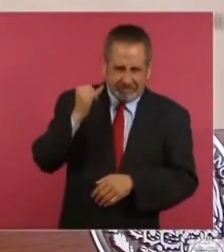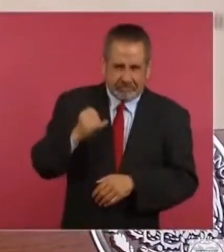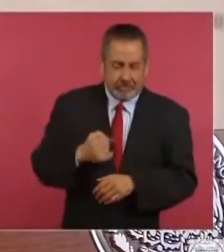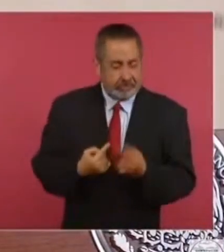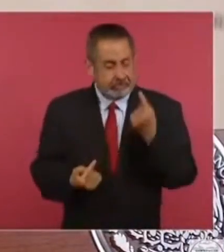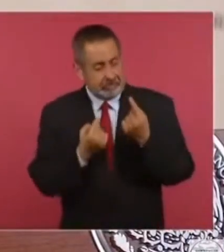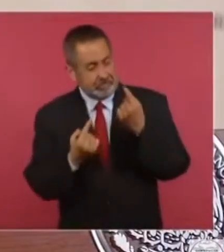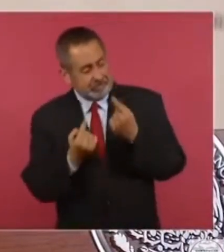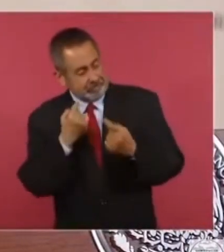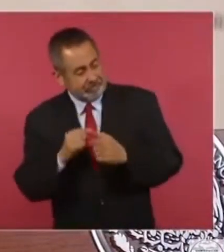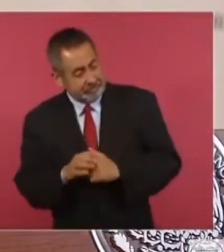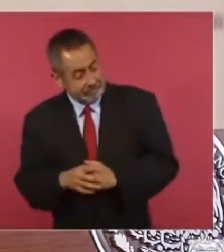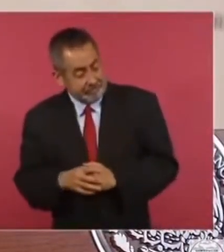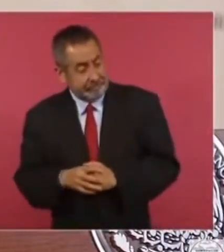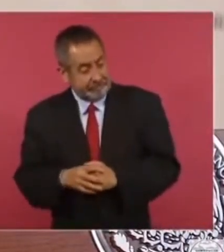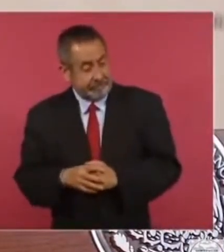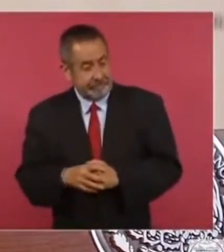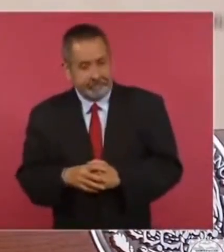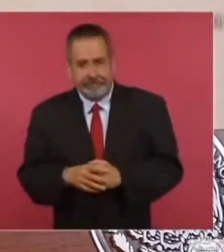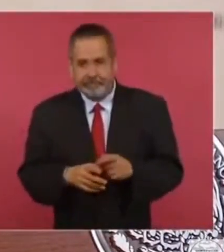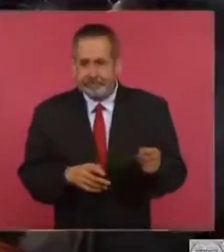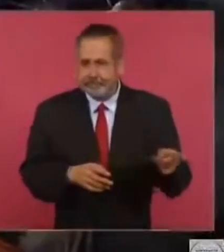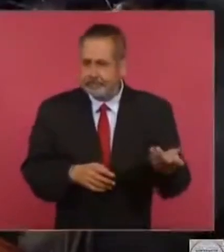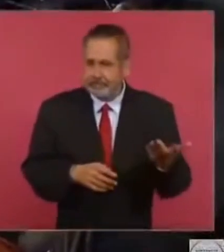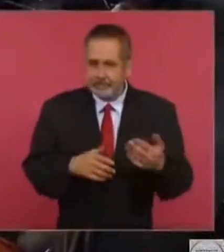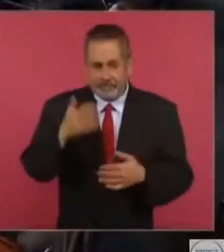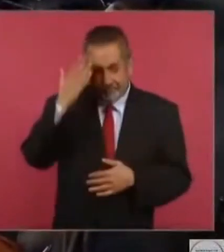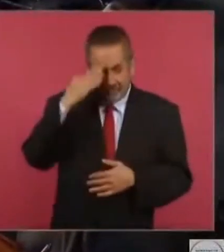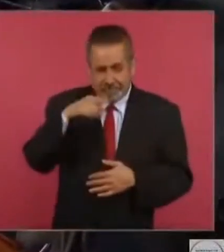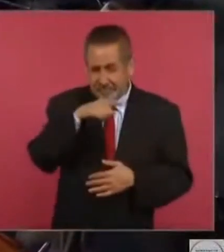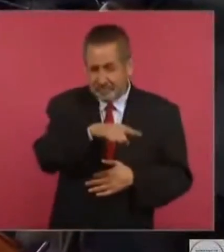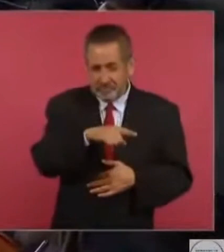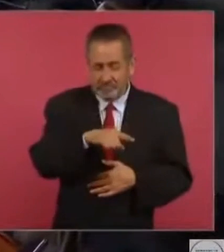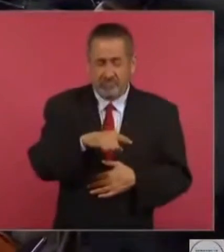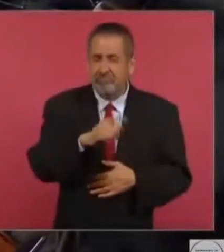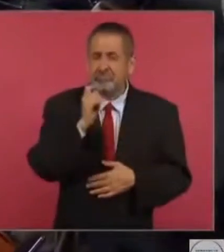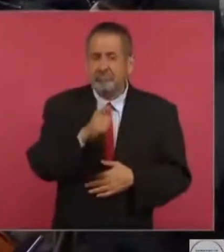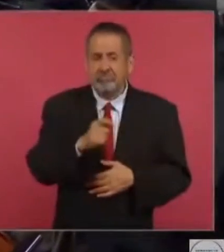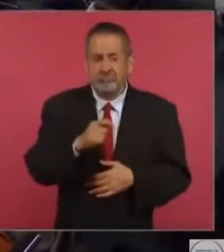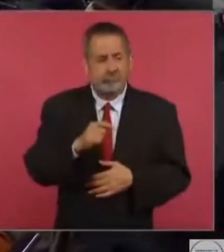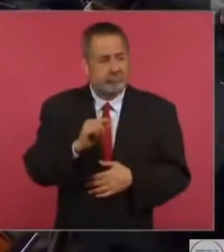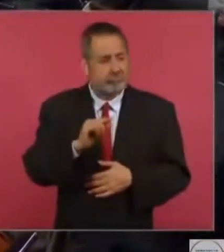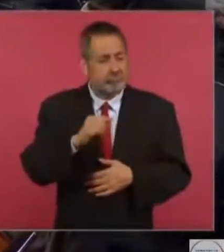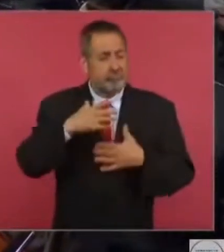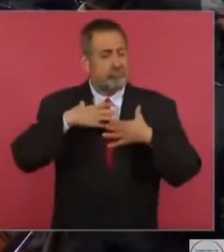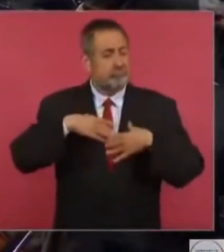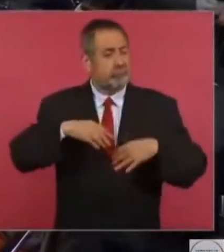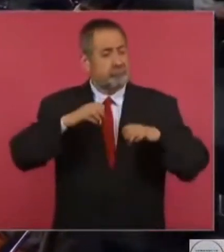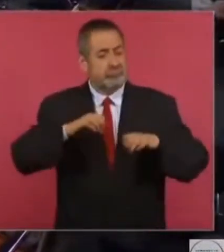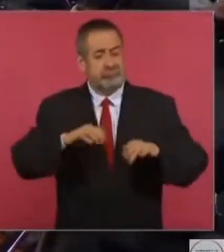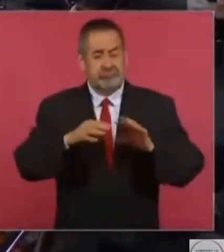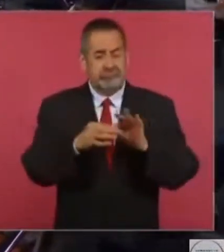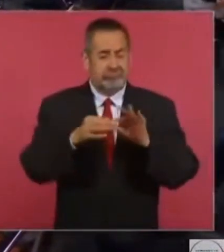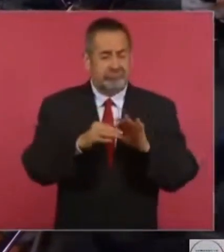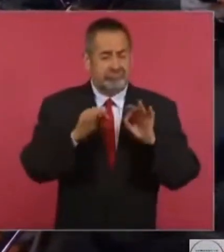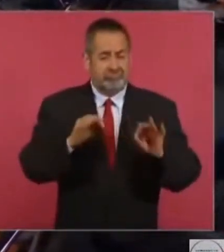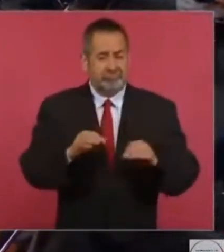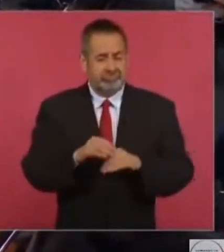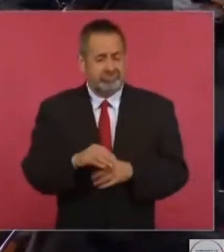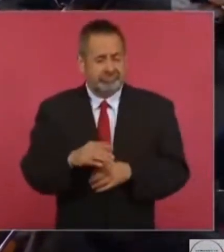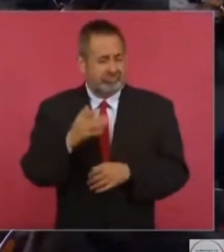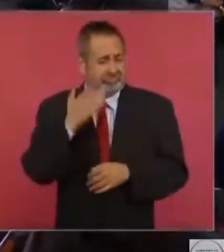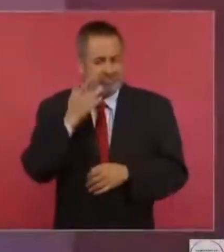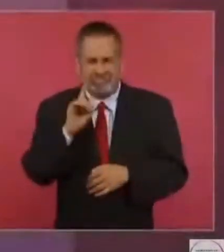Y tampoco la señora así, de aspecto aristocrático o fifí,